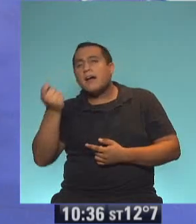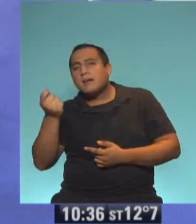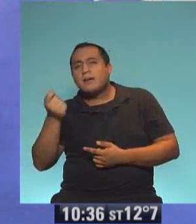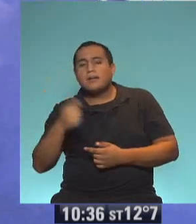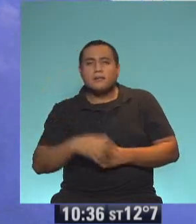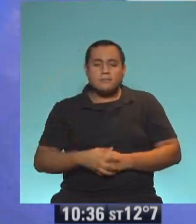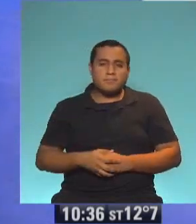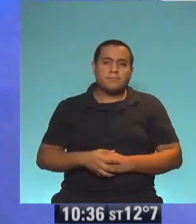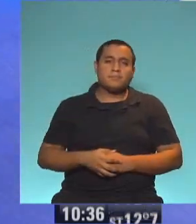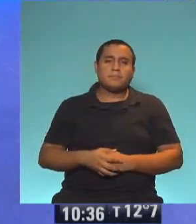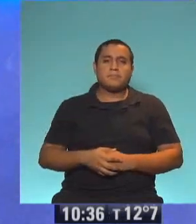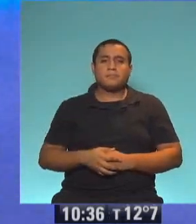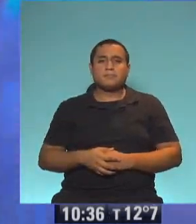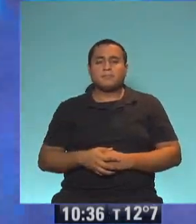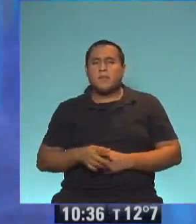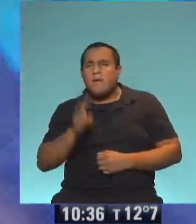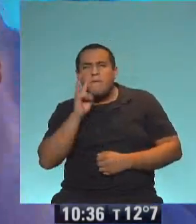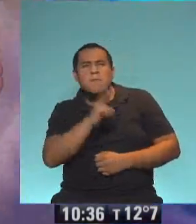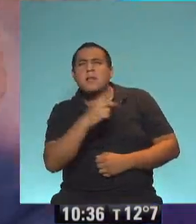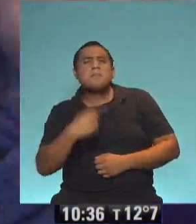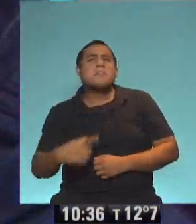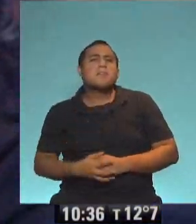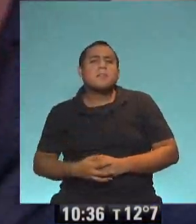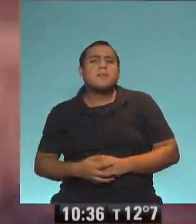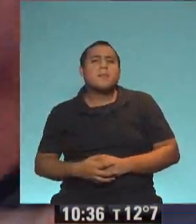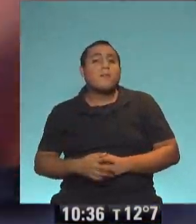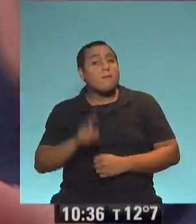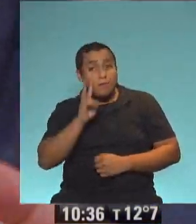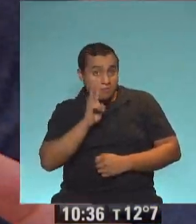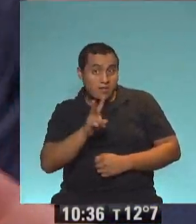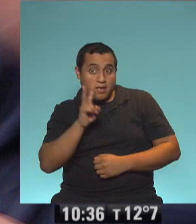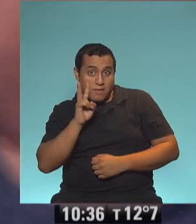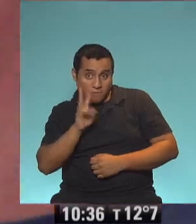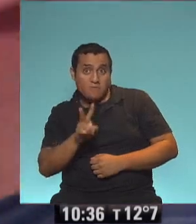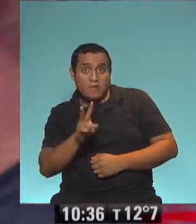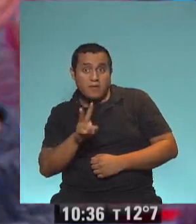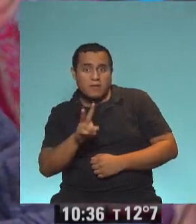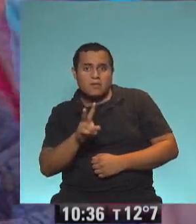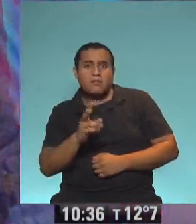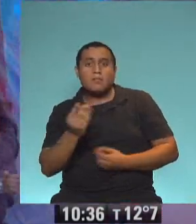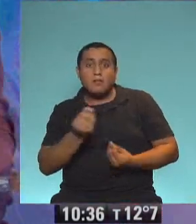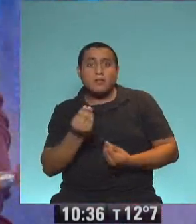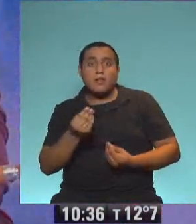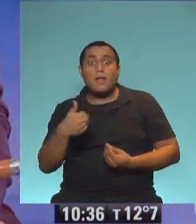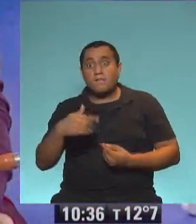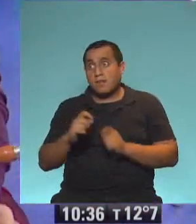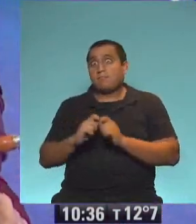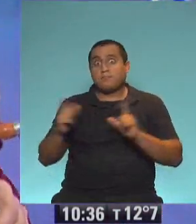¡Veo! ¿Qué están viendo? ¡Veo! ¿Cómo que veo? ¡Veo! ¿Qué